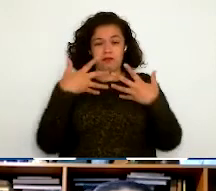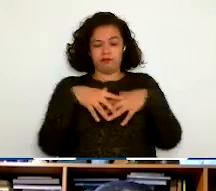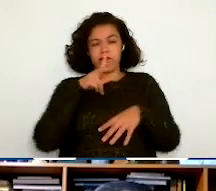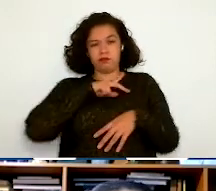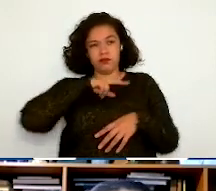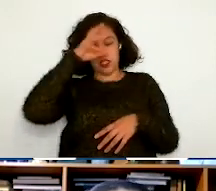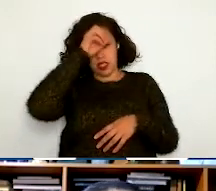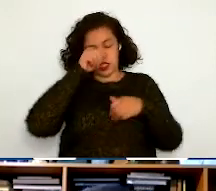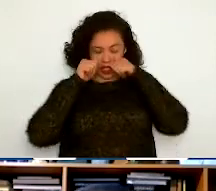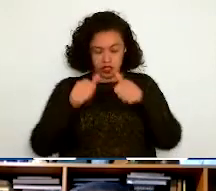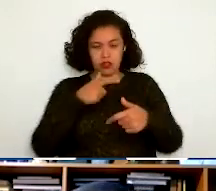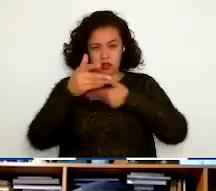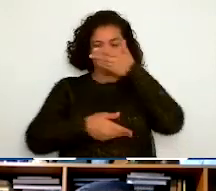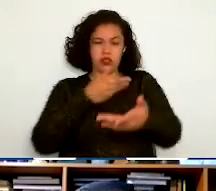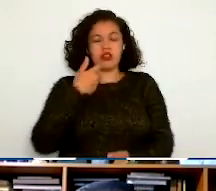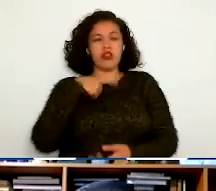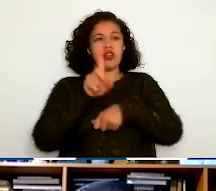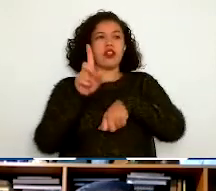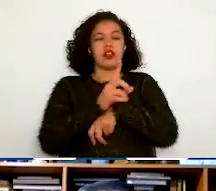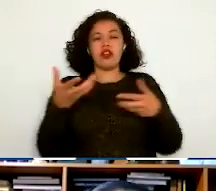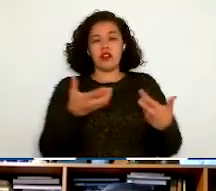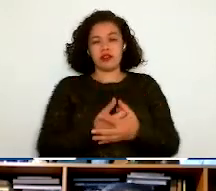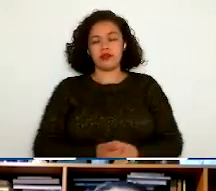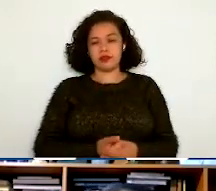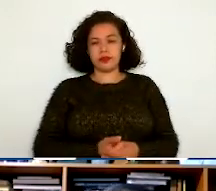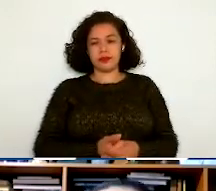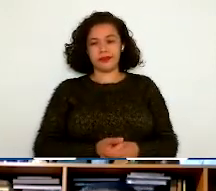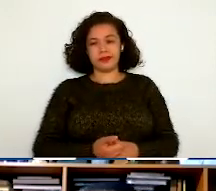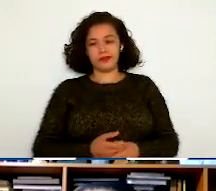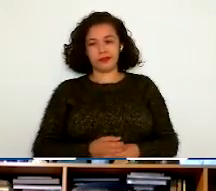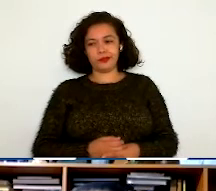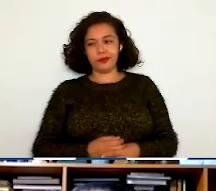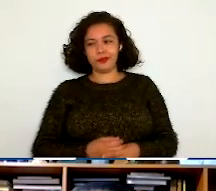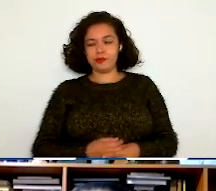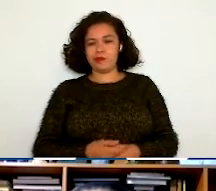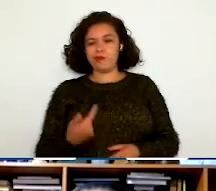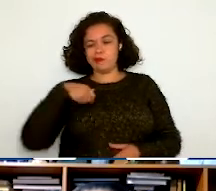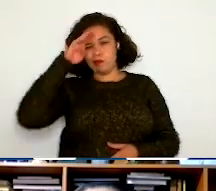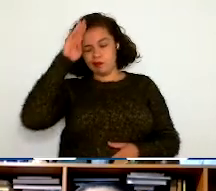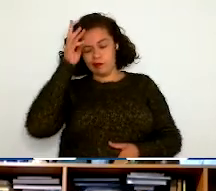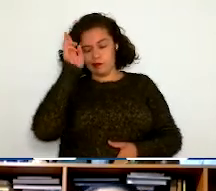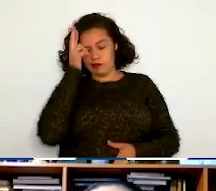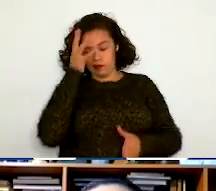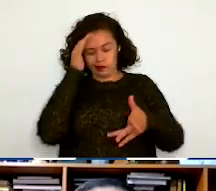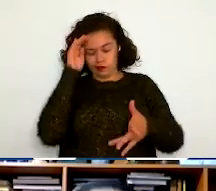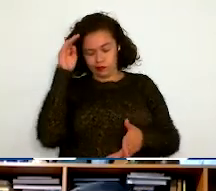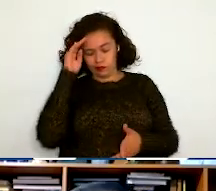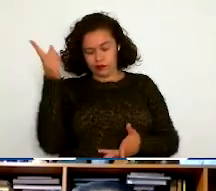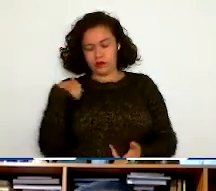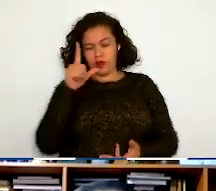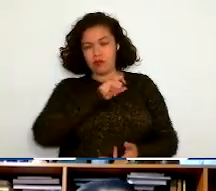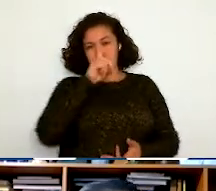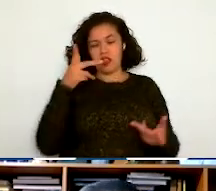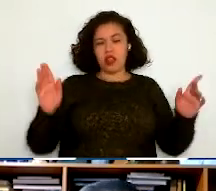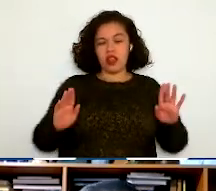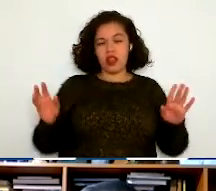o en mi servicio que doy todos los días. Porque aquí viene la reflexión, ¿no? ¿De qué tipo de profesionista